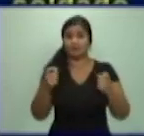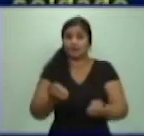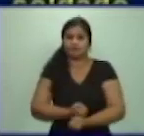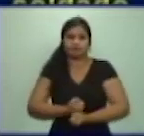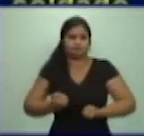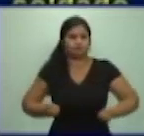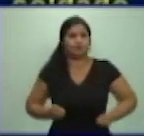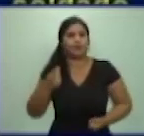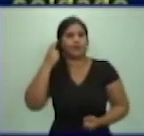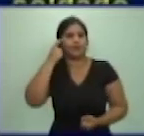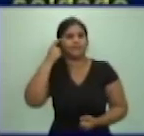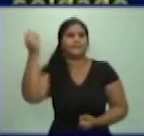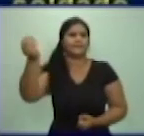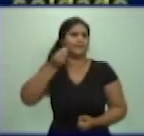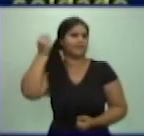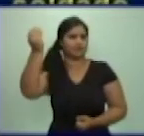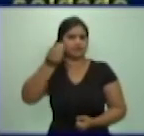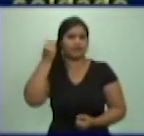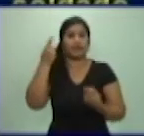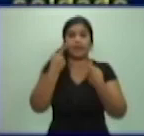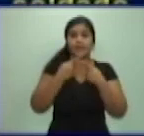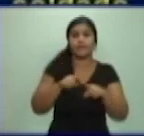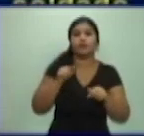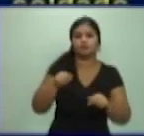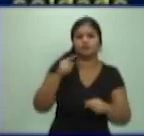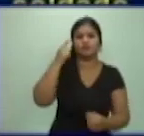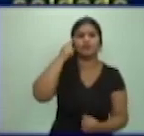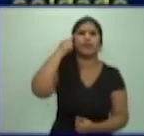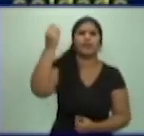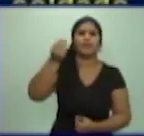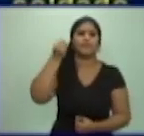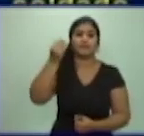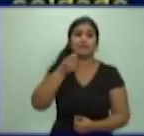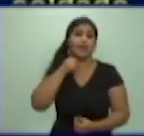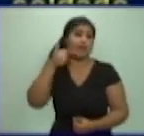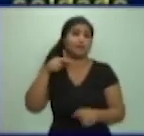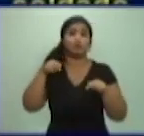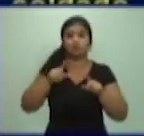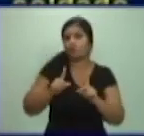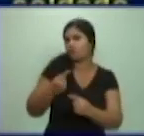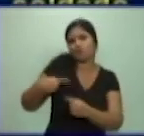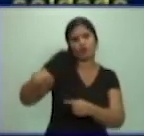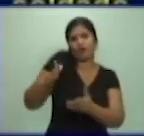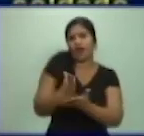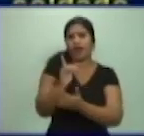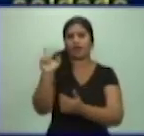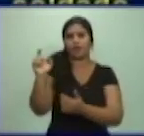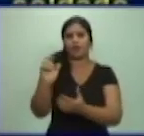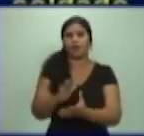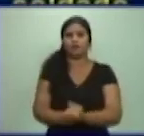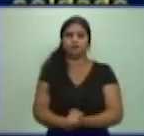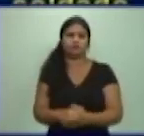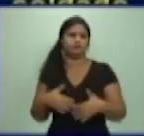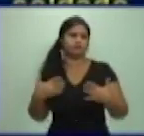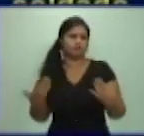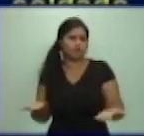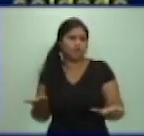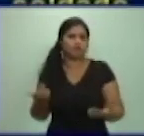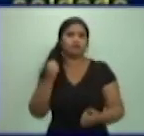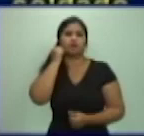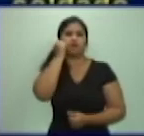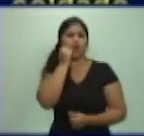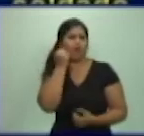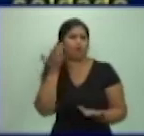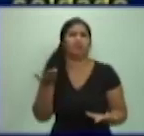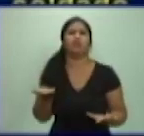un poco qué despreciables serían tus días si no fueras a la escuela. Este movimiento es el progreso, la esperanza, la gloria del